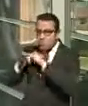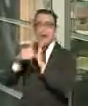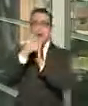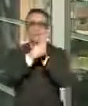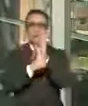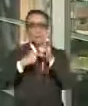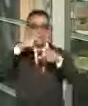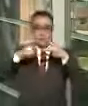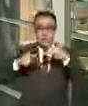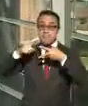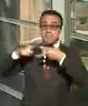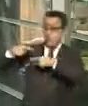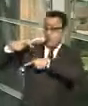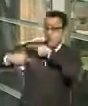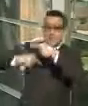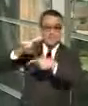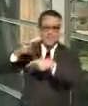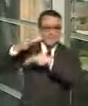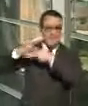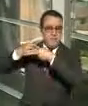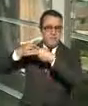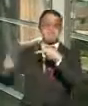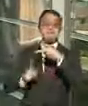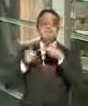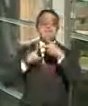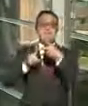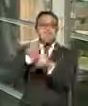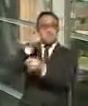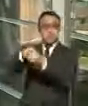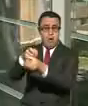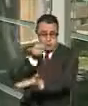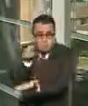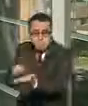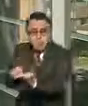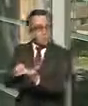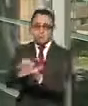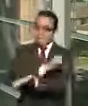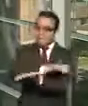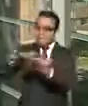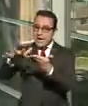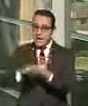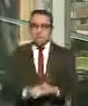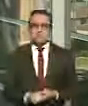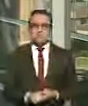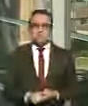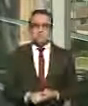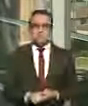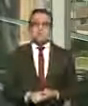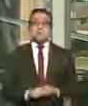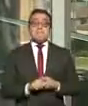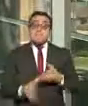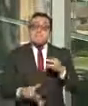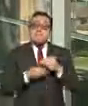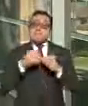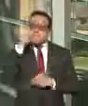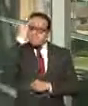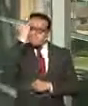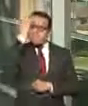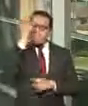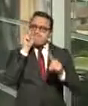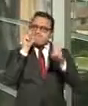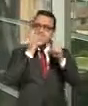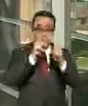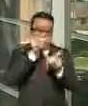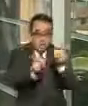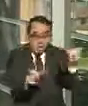de Generación E y matrícula gratis. Asimismo, una de nuestras prioridades ha sido impulsar el empleo.